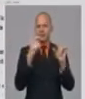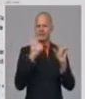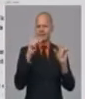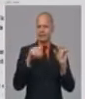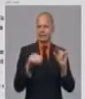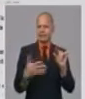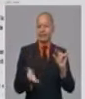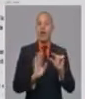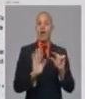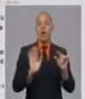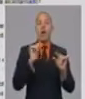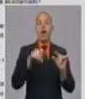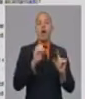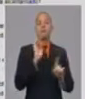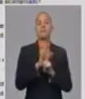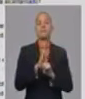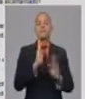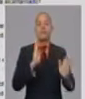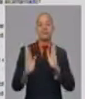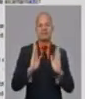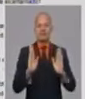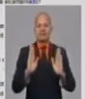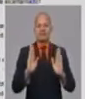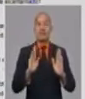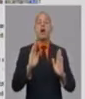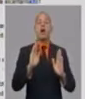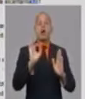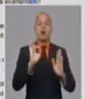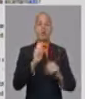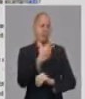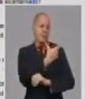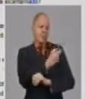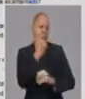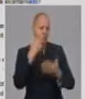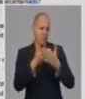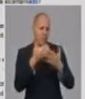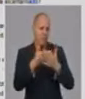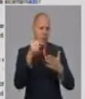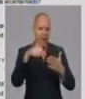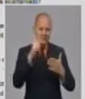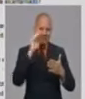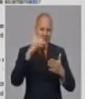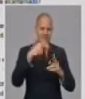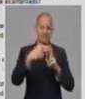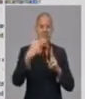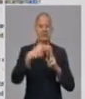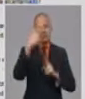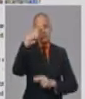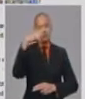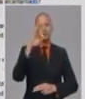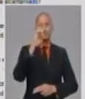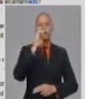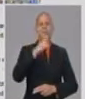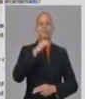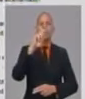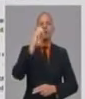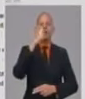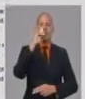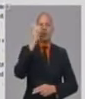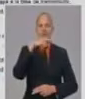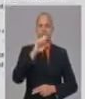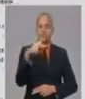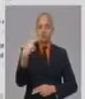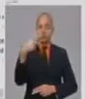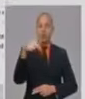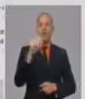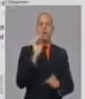comienza el ensayo clínico fase 2B ampliado al municipio Plaza de la Revolución del candidato vacunal Soberana 02. El ensayo clínico de